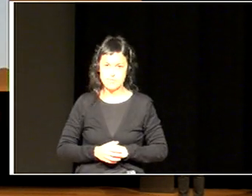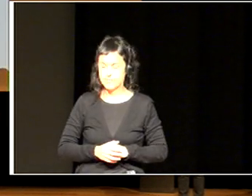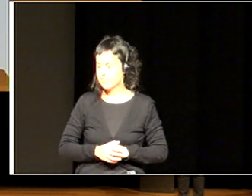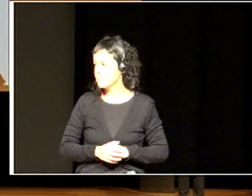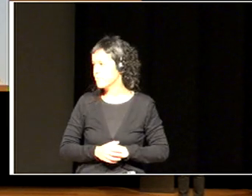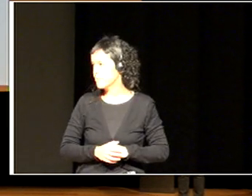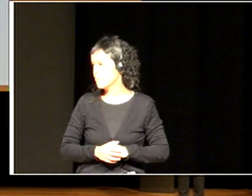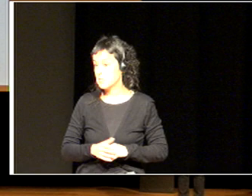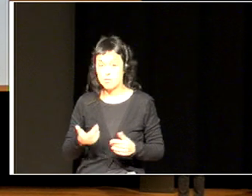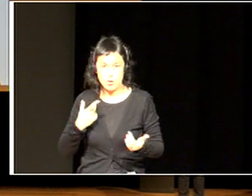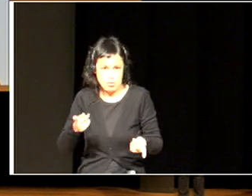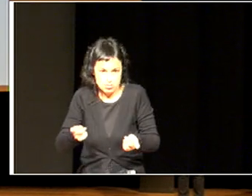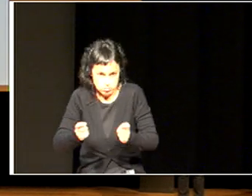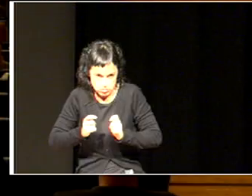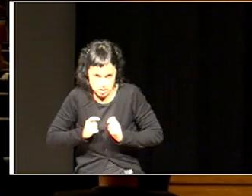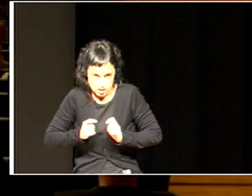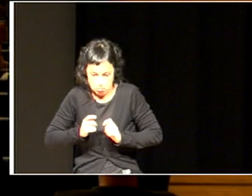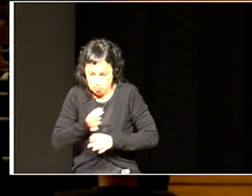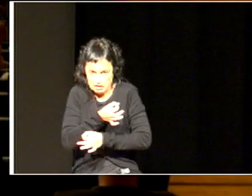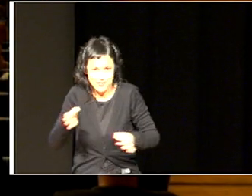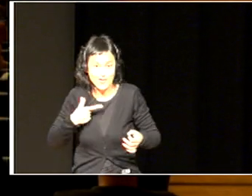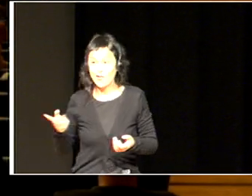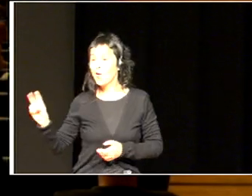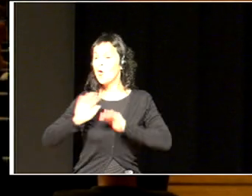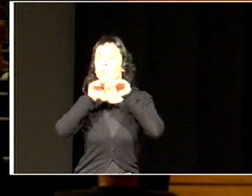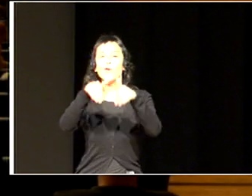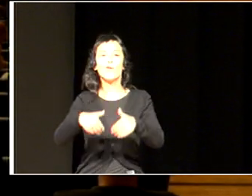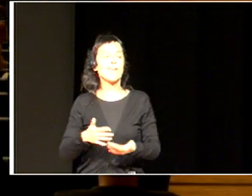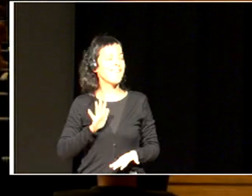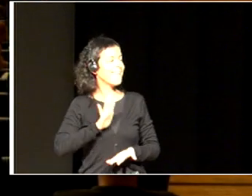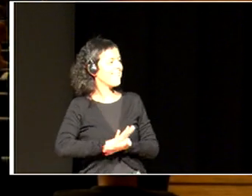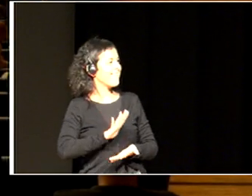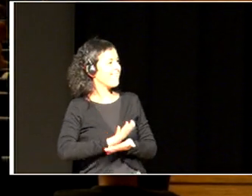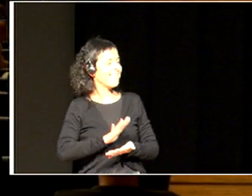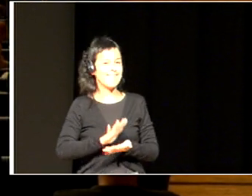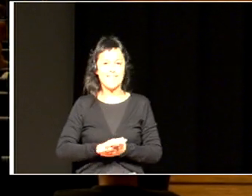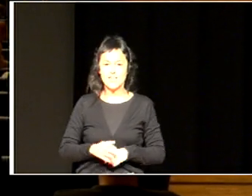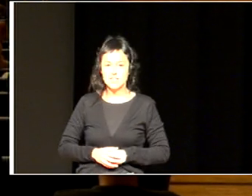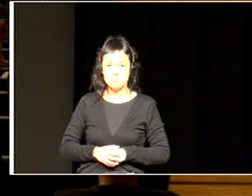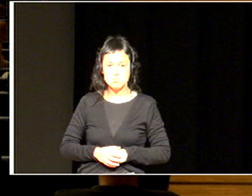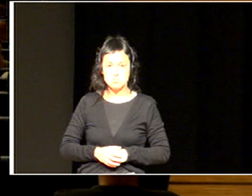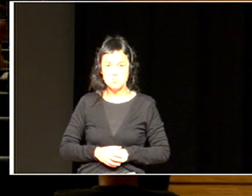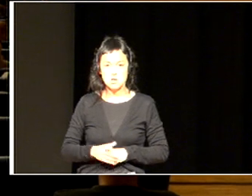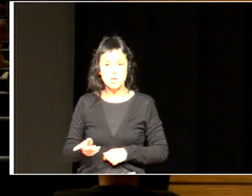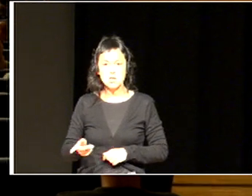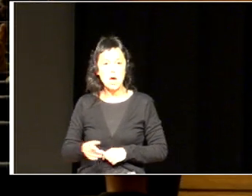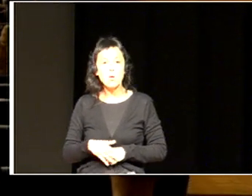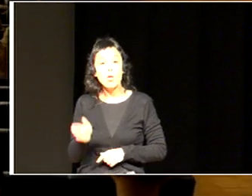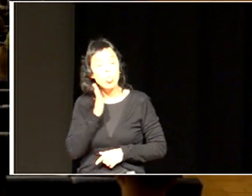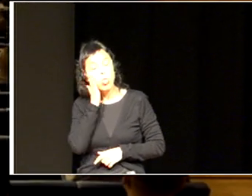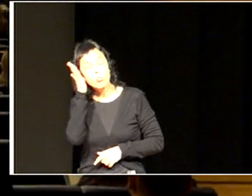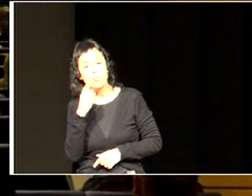y me venía genial volvía como nueva y nunca me durmieron para que nos diera guerras